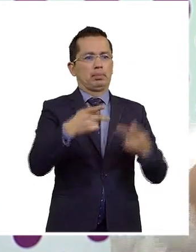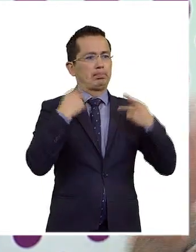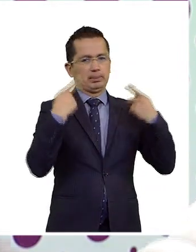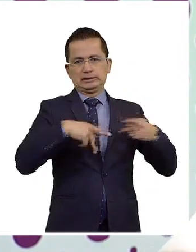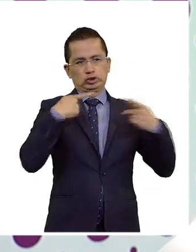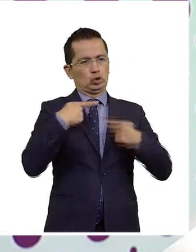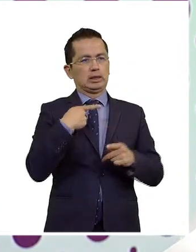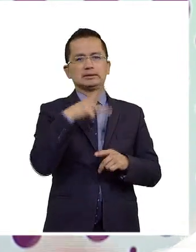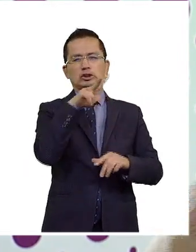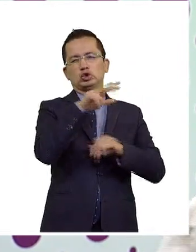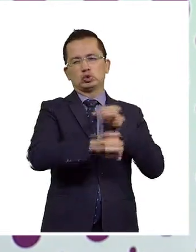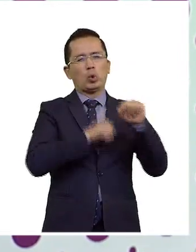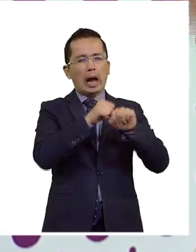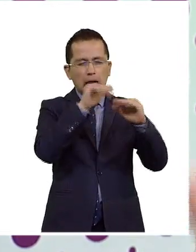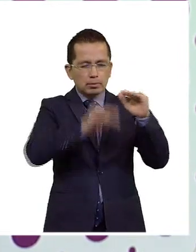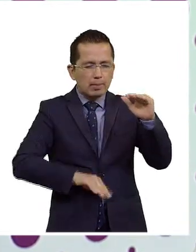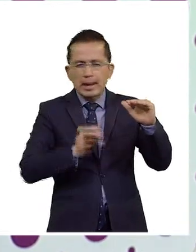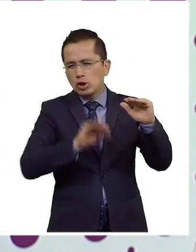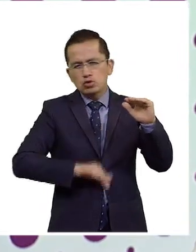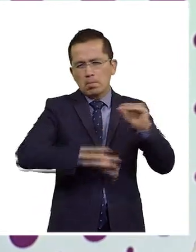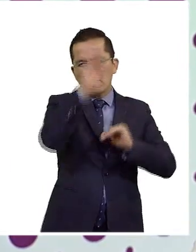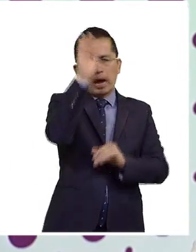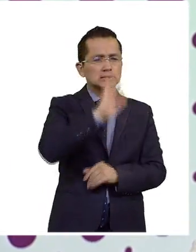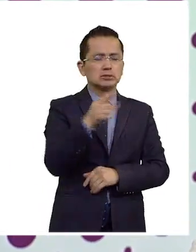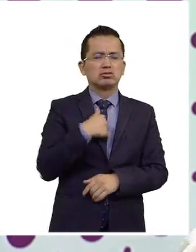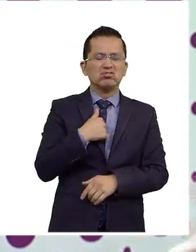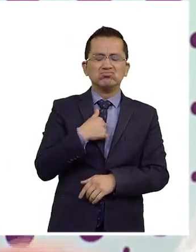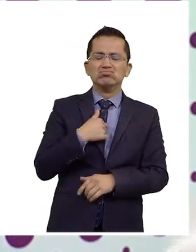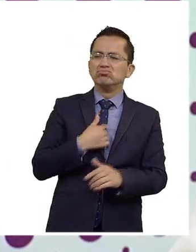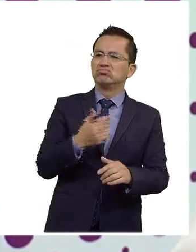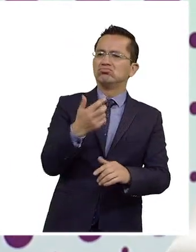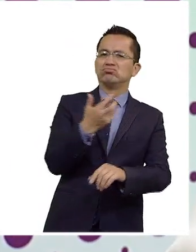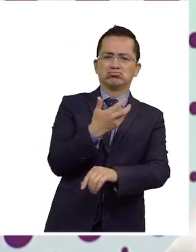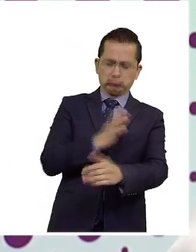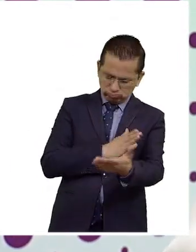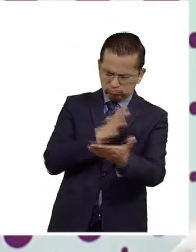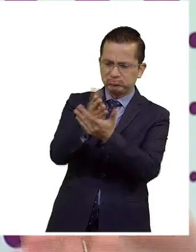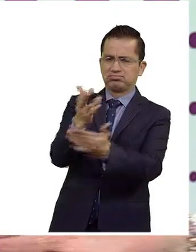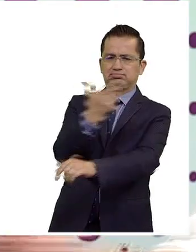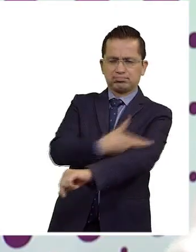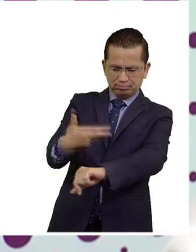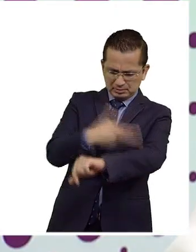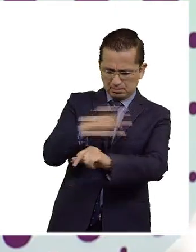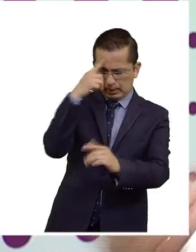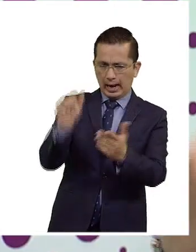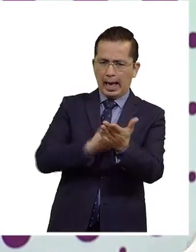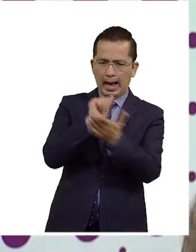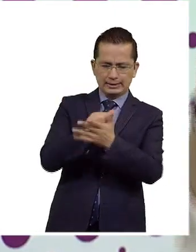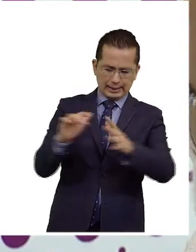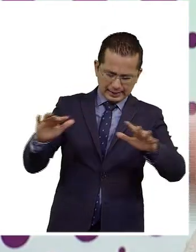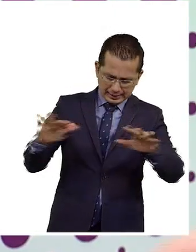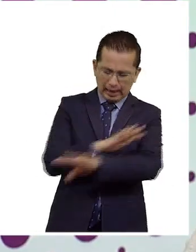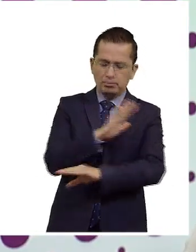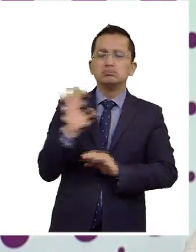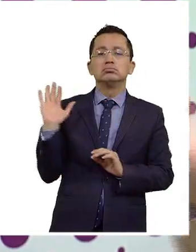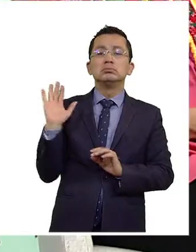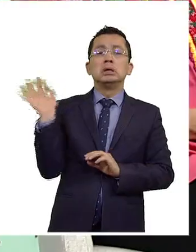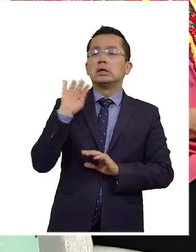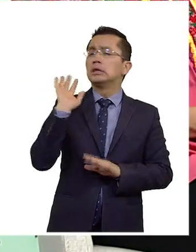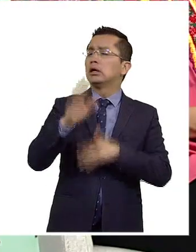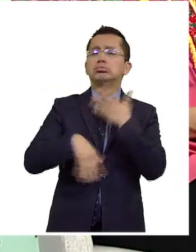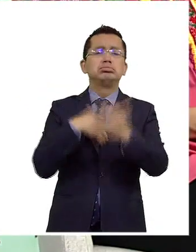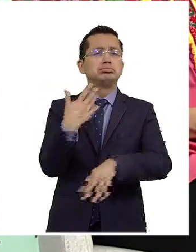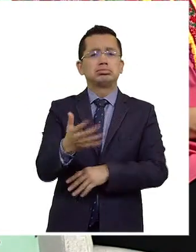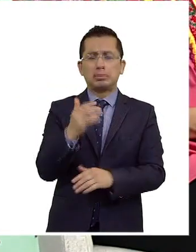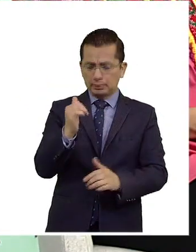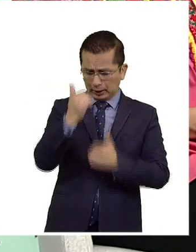por la razón que sea, puede rectificarlo otra vez, así como las personas que se casan pueden